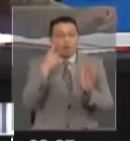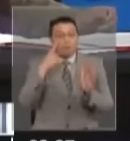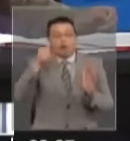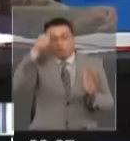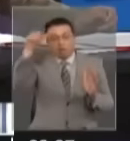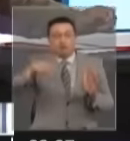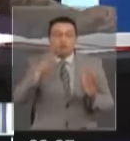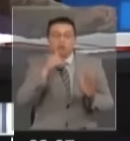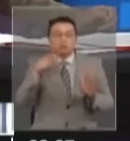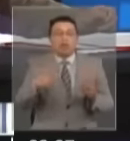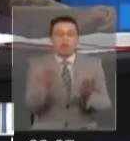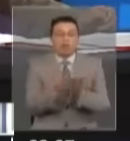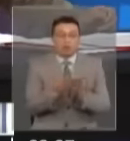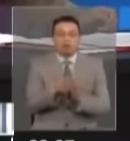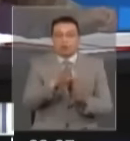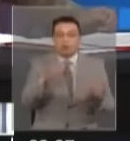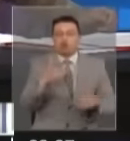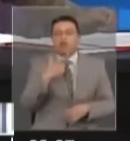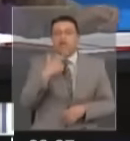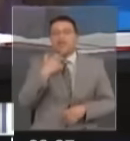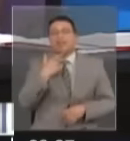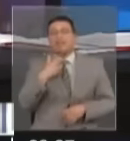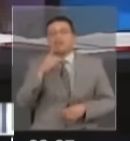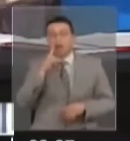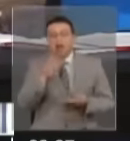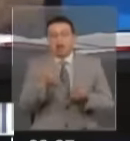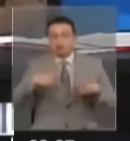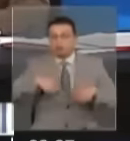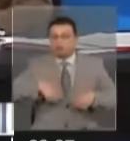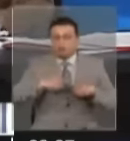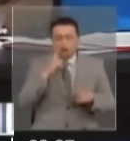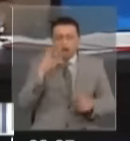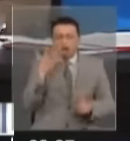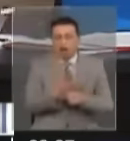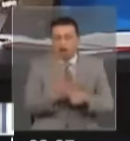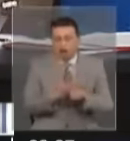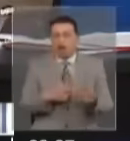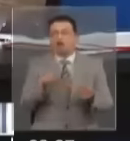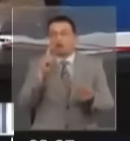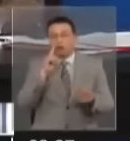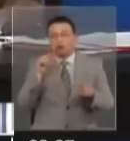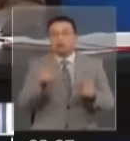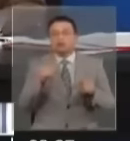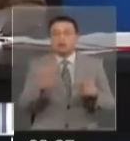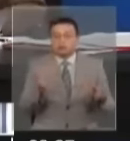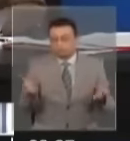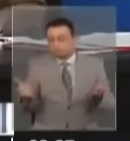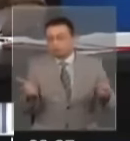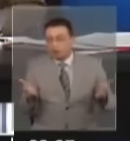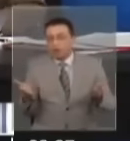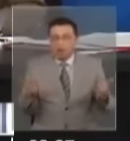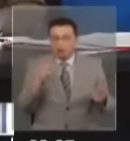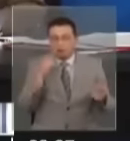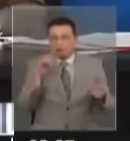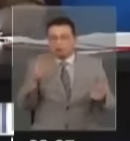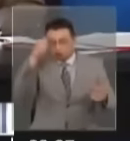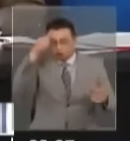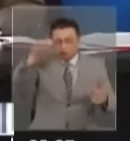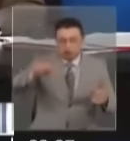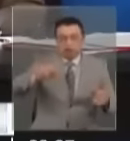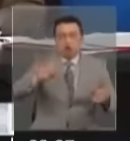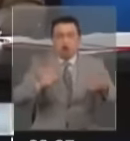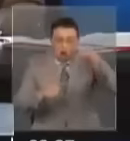educación hay demasiados intereses creados. Yo creo que eso tiene que ver con que quede siempre en esa tierra de nadie, entre que se pena, que no se